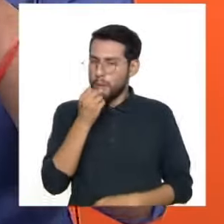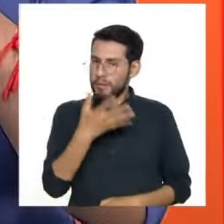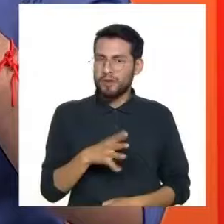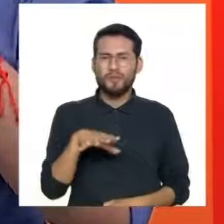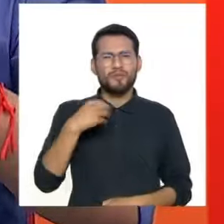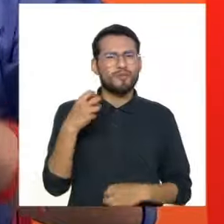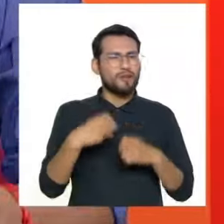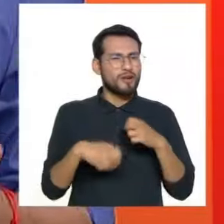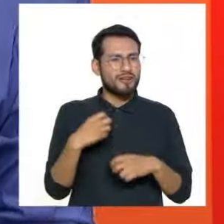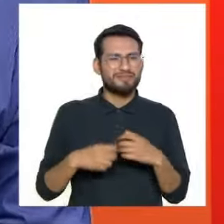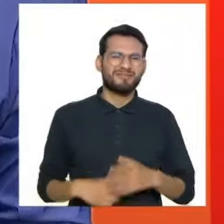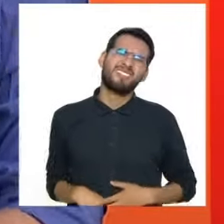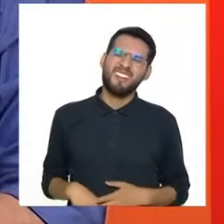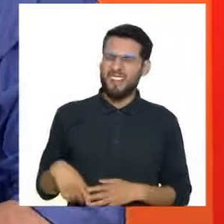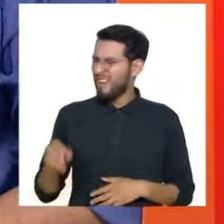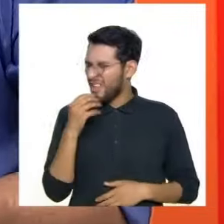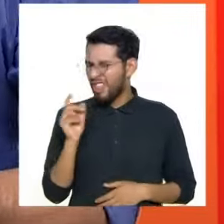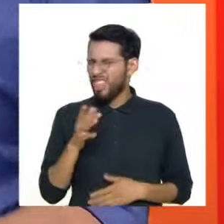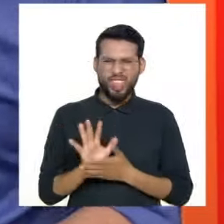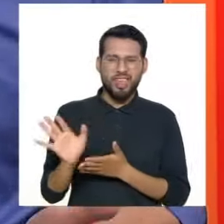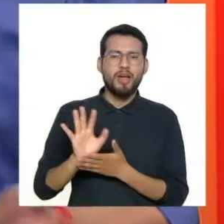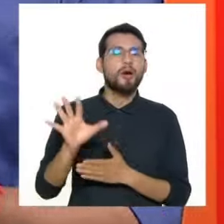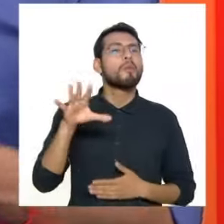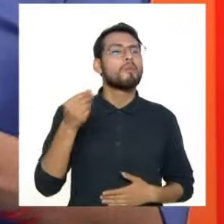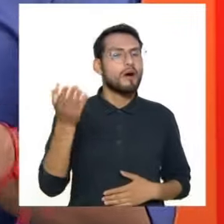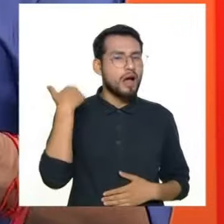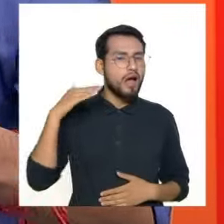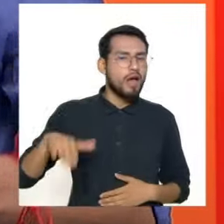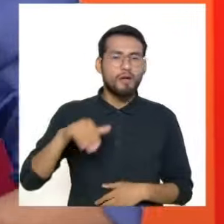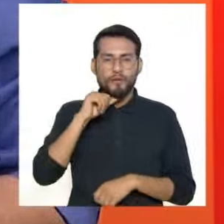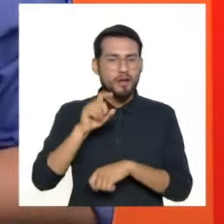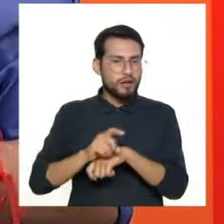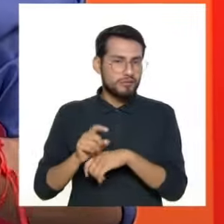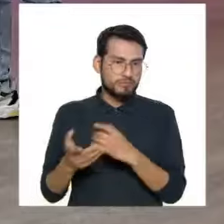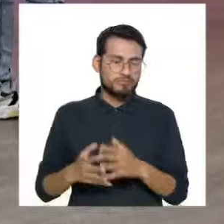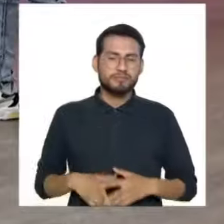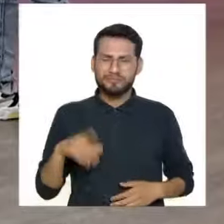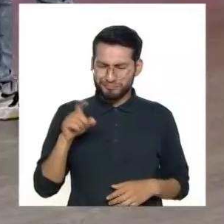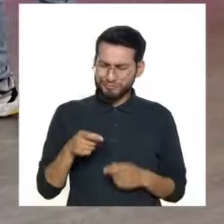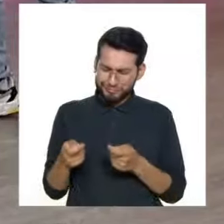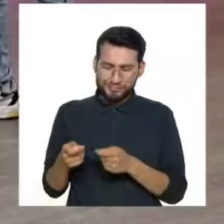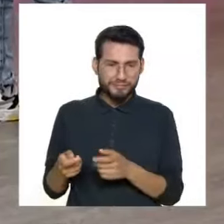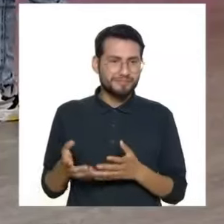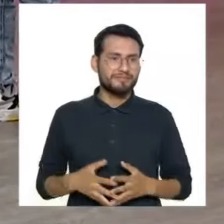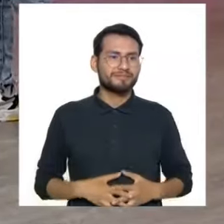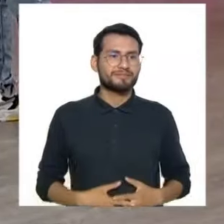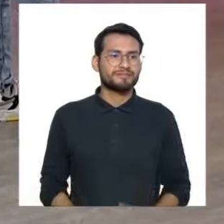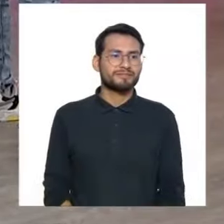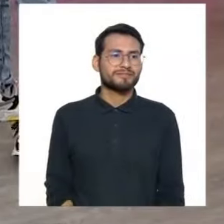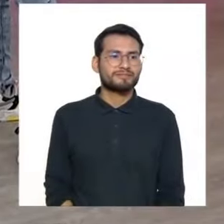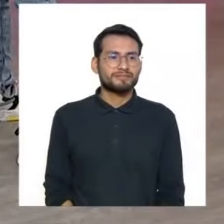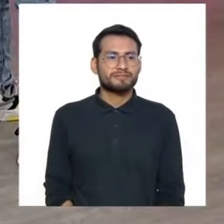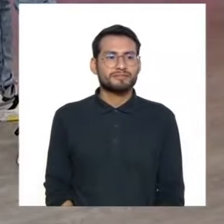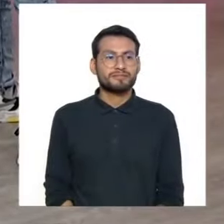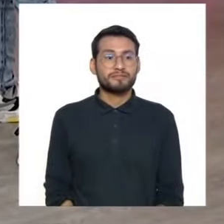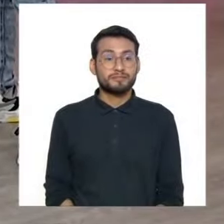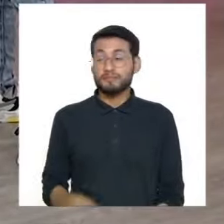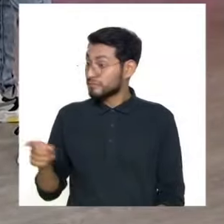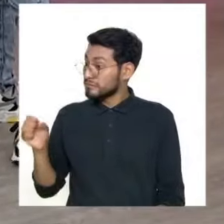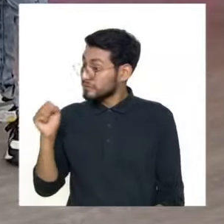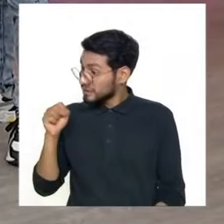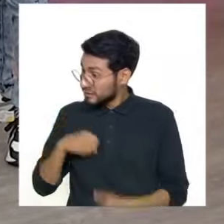ahí el problema Está que Ay mi hijo no come esto Ay es Porque de chiquito no no les insistimos hay que insistirle nada más es cuón probando de a poquito tienes hijos